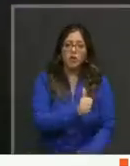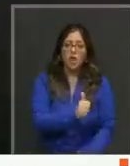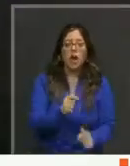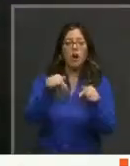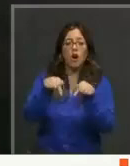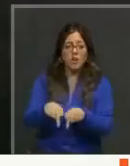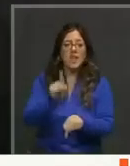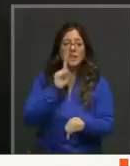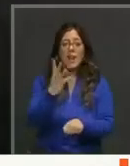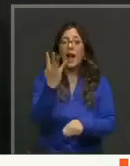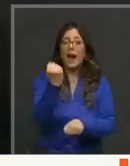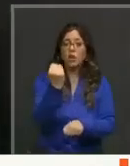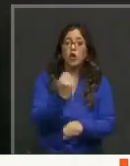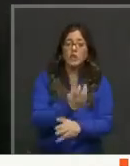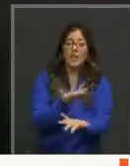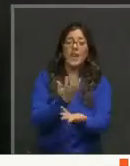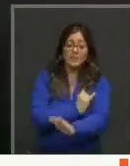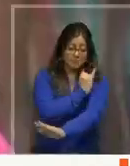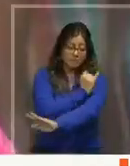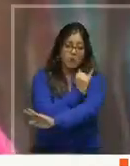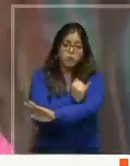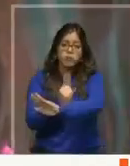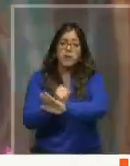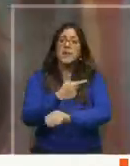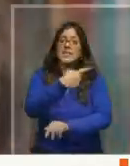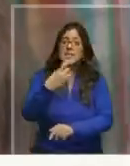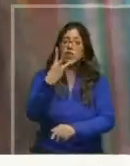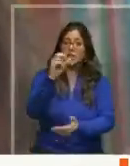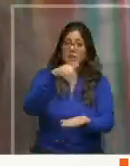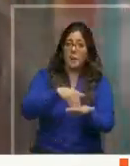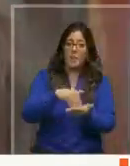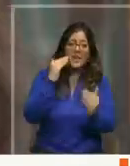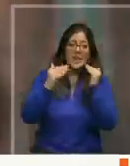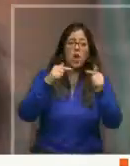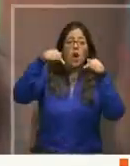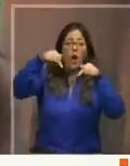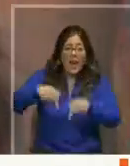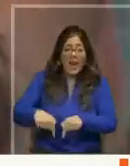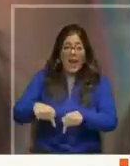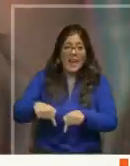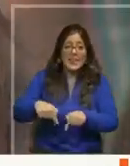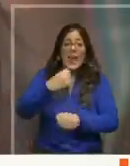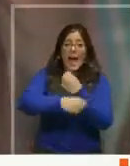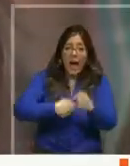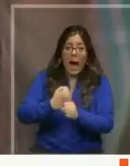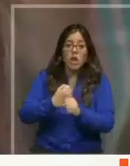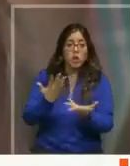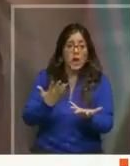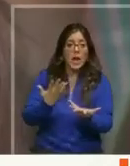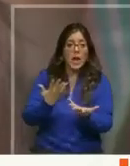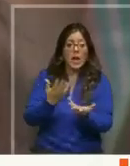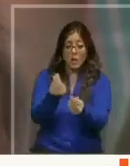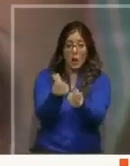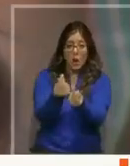tiene 14 institutos y que ha atendido a más de 130.000 niños. Este año es la meta muy alta, así que...